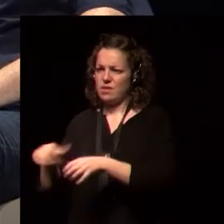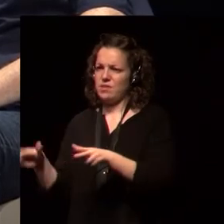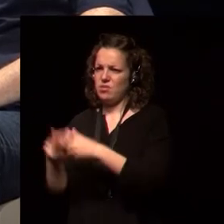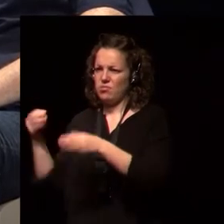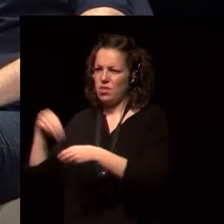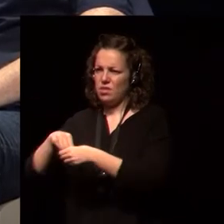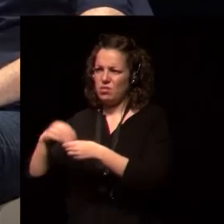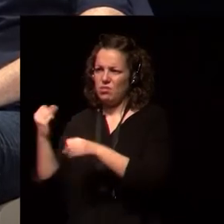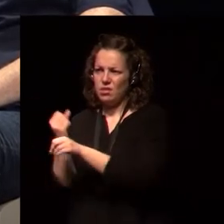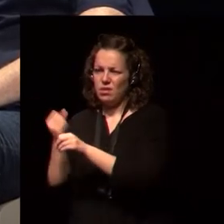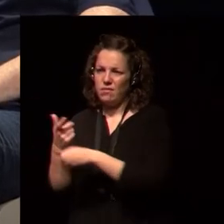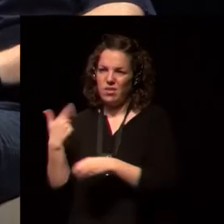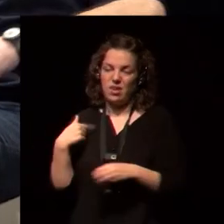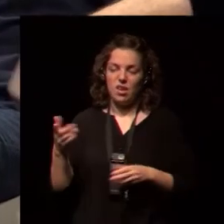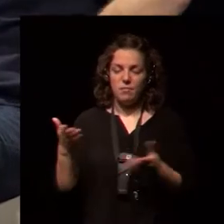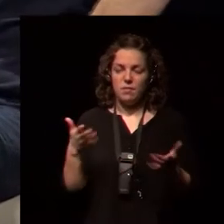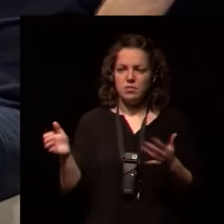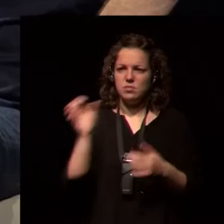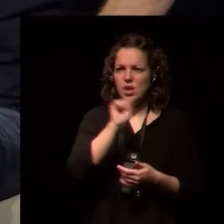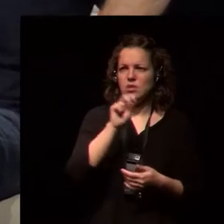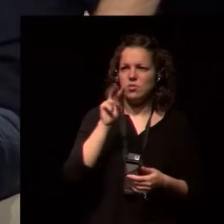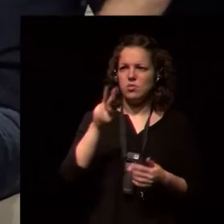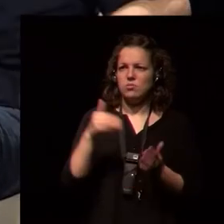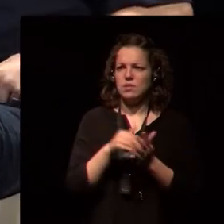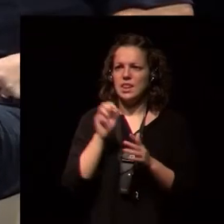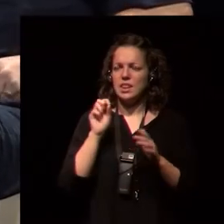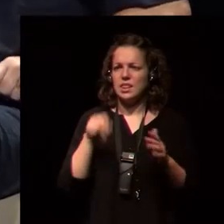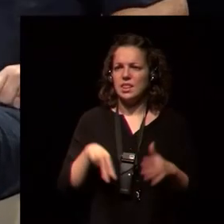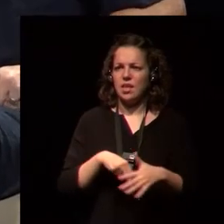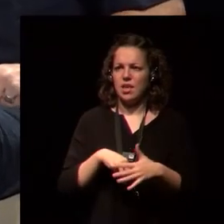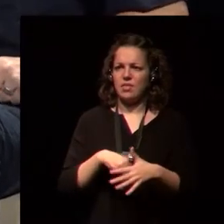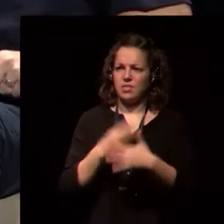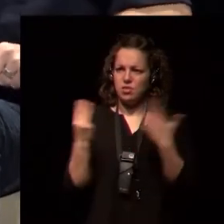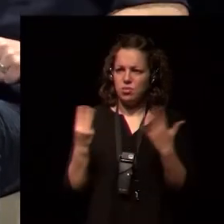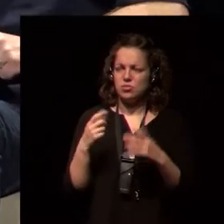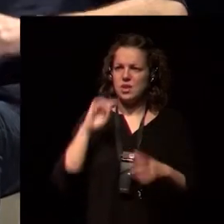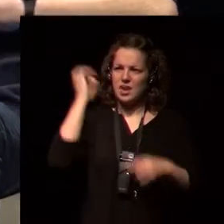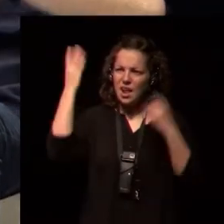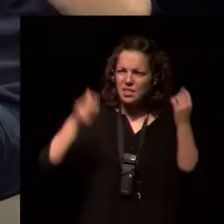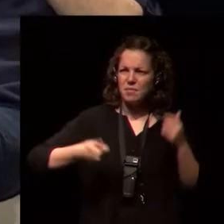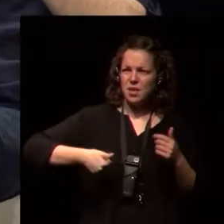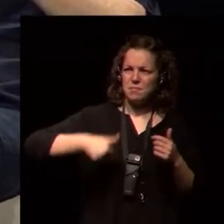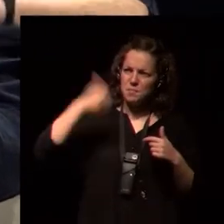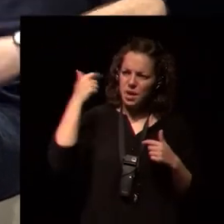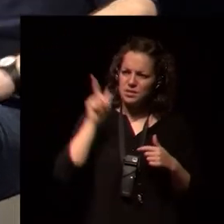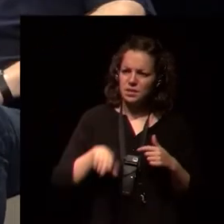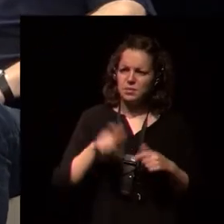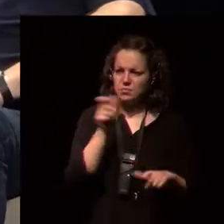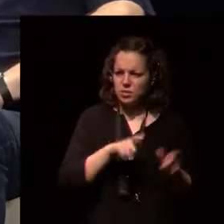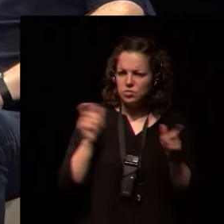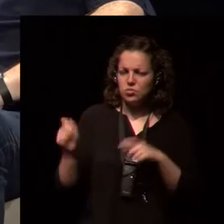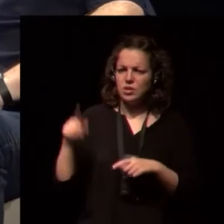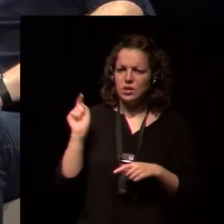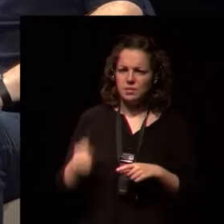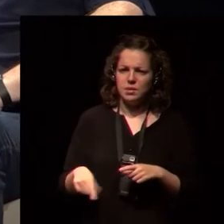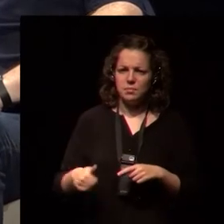2018 quizá necesita mucha más creatividad hoy en día, muchas más personas a todos los niveles dentro